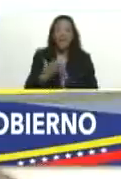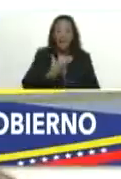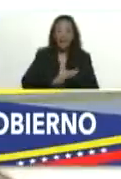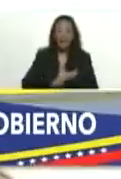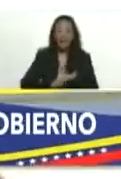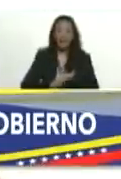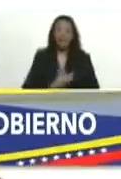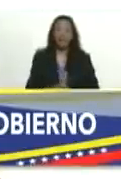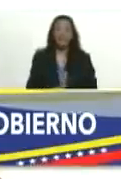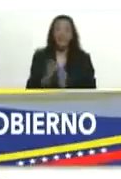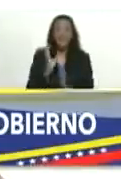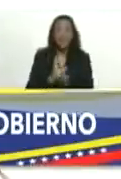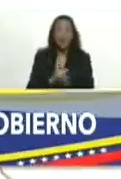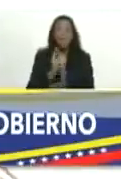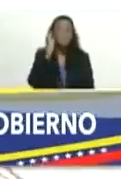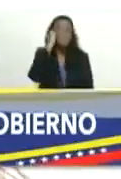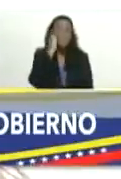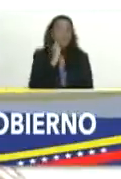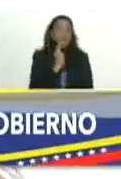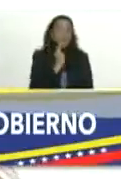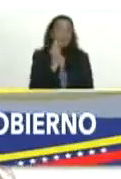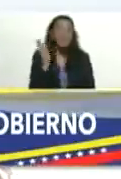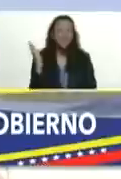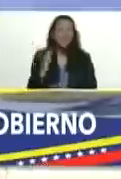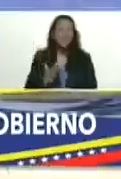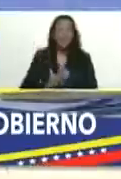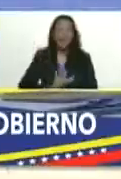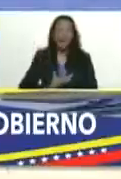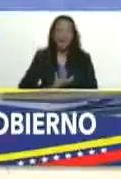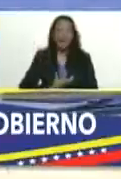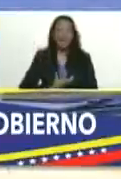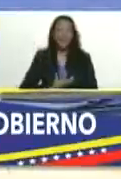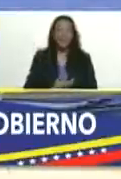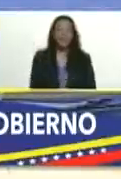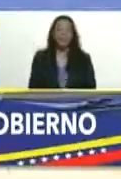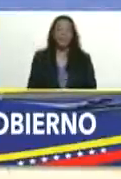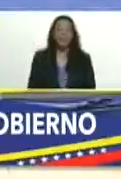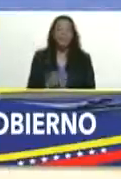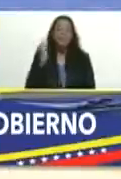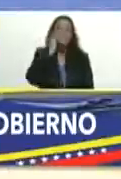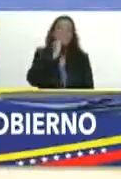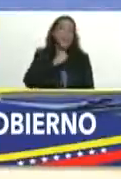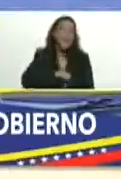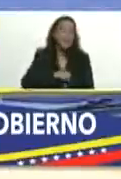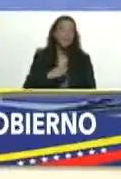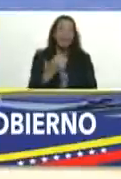alcalde de Ciudad Bolívar, el alcalde de Valencia,